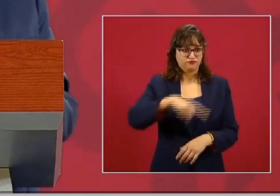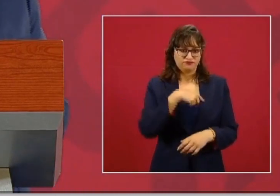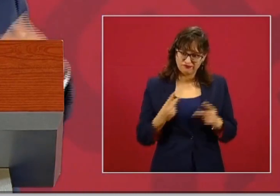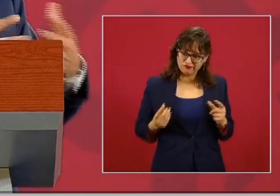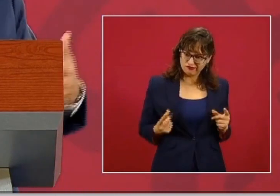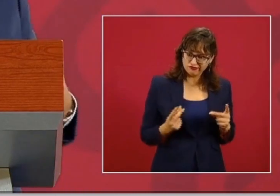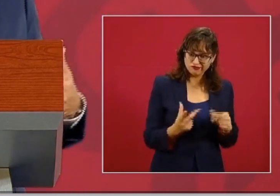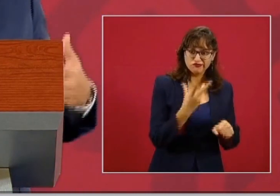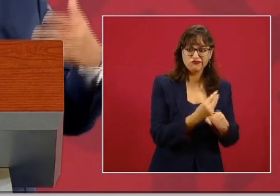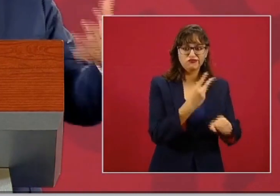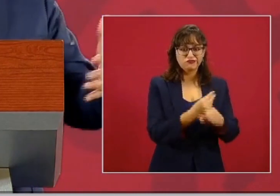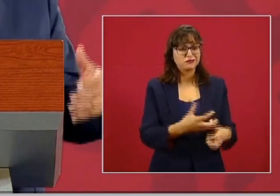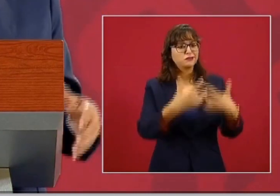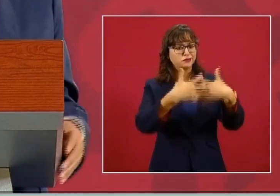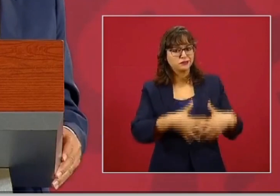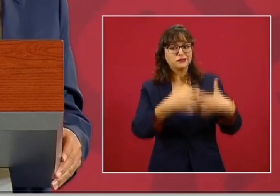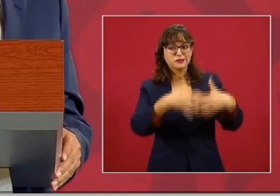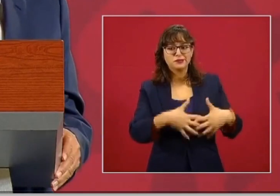Ahora,